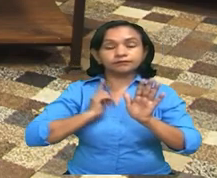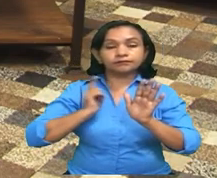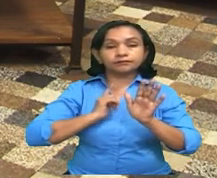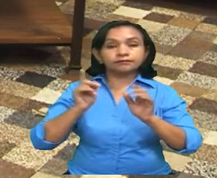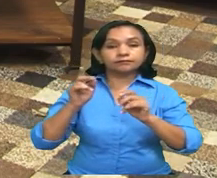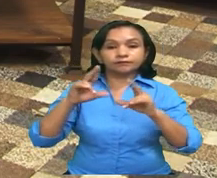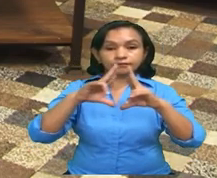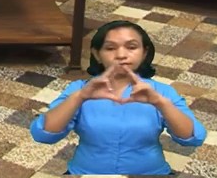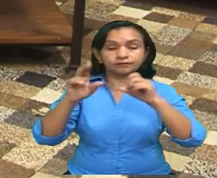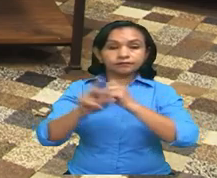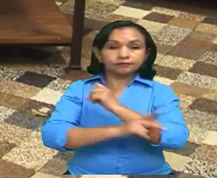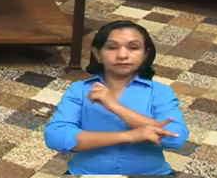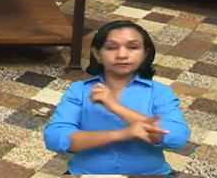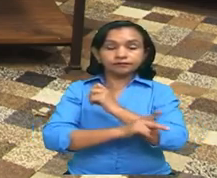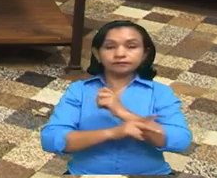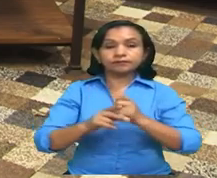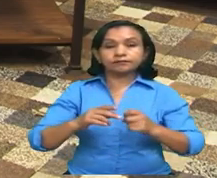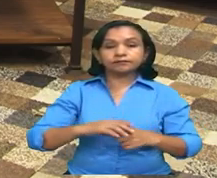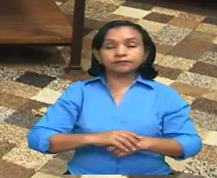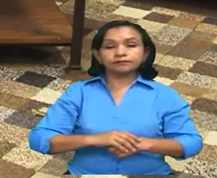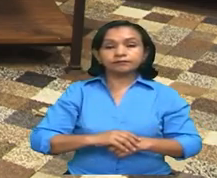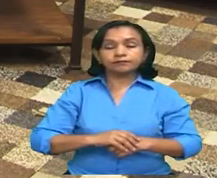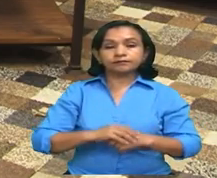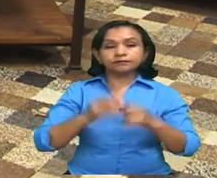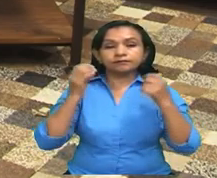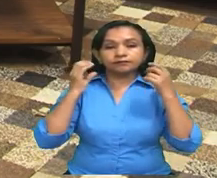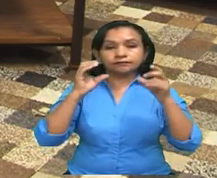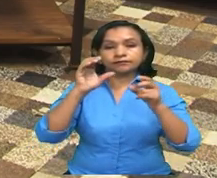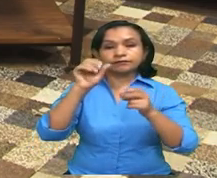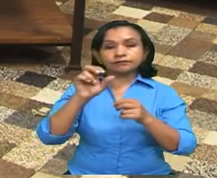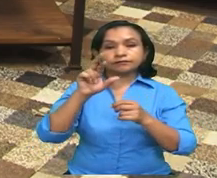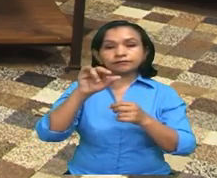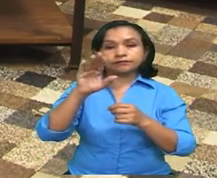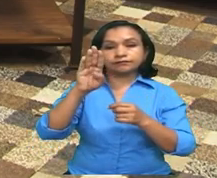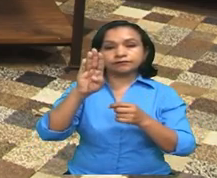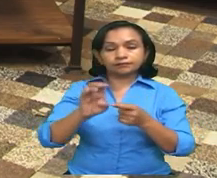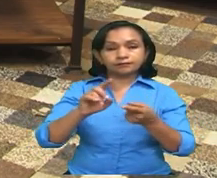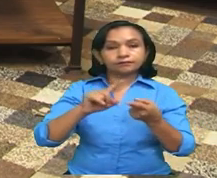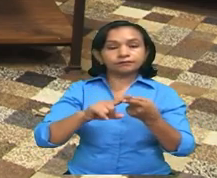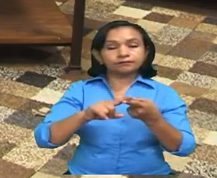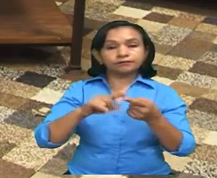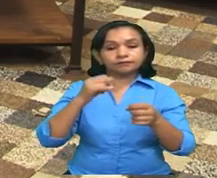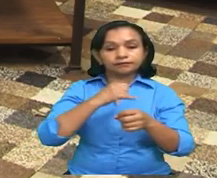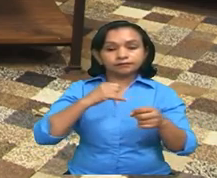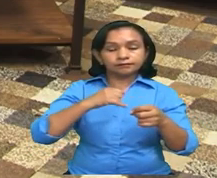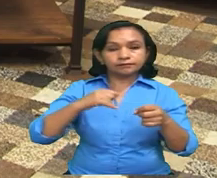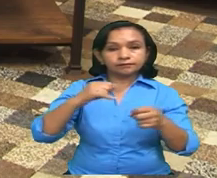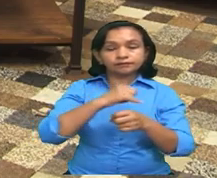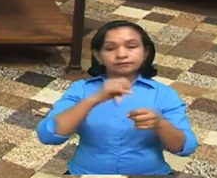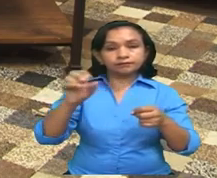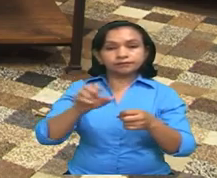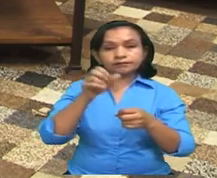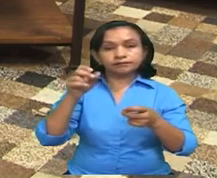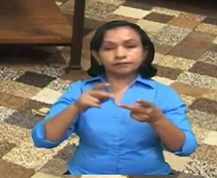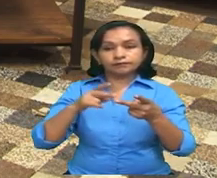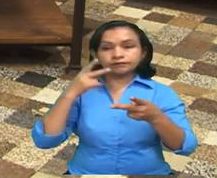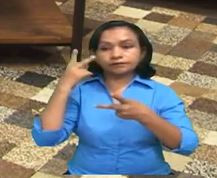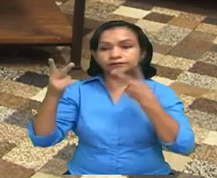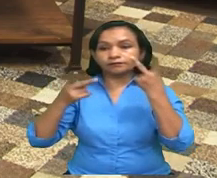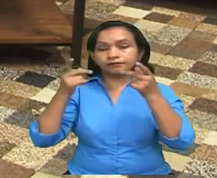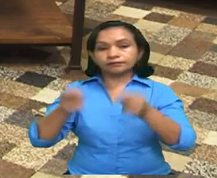estuvieron divididos en tres grupos. La idea de dividirlos en grupos era que pudieran apreciar la